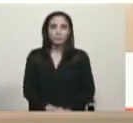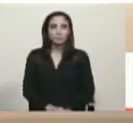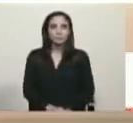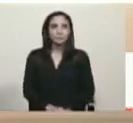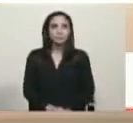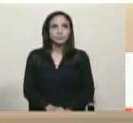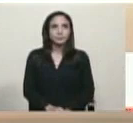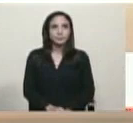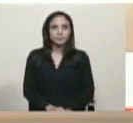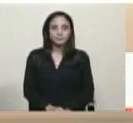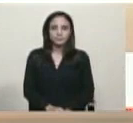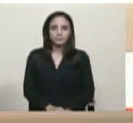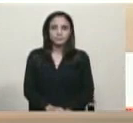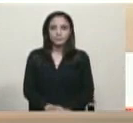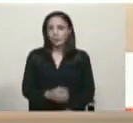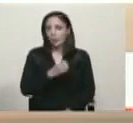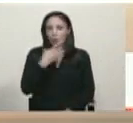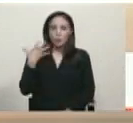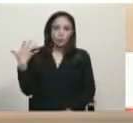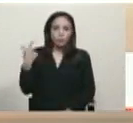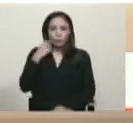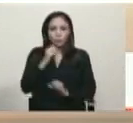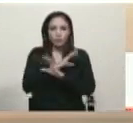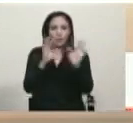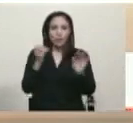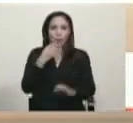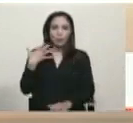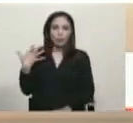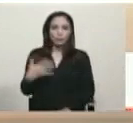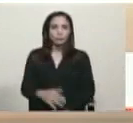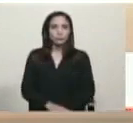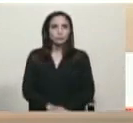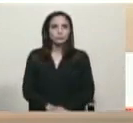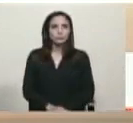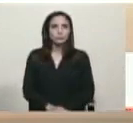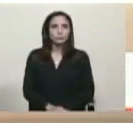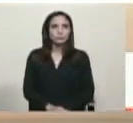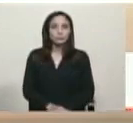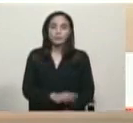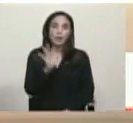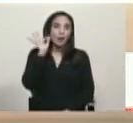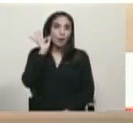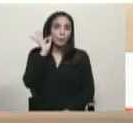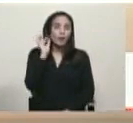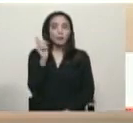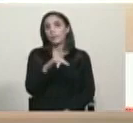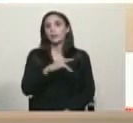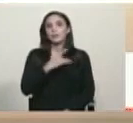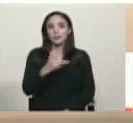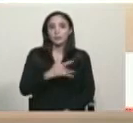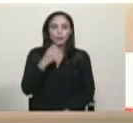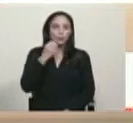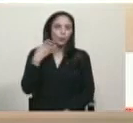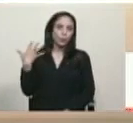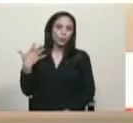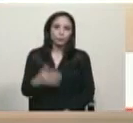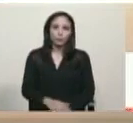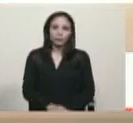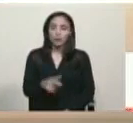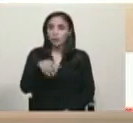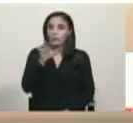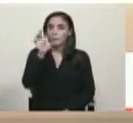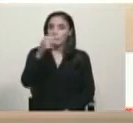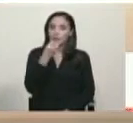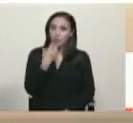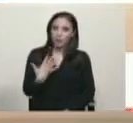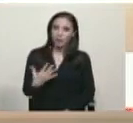que sentirnos orgullosos. Y las mujeres deben sentirse orgullosas de esta patria